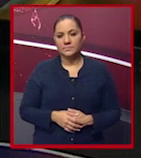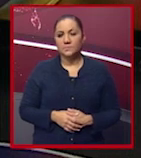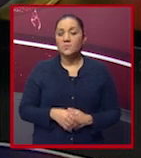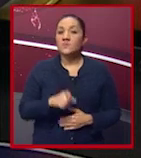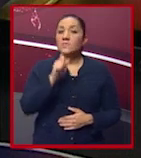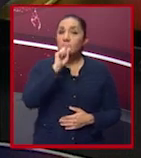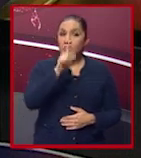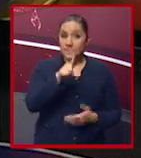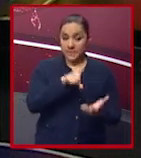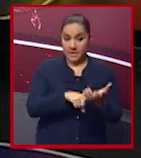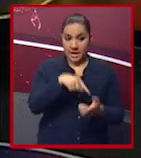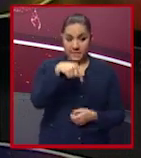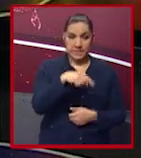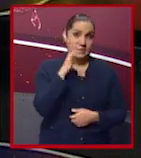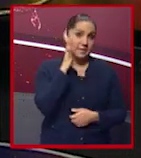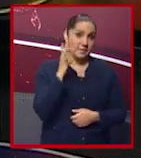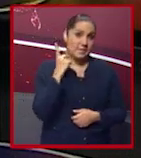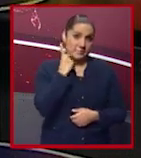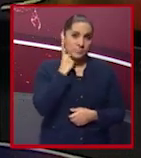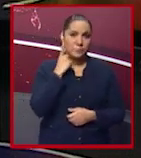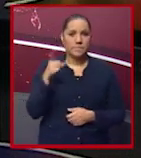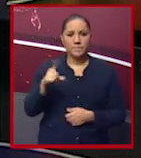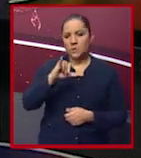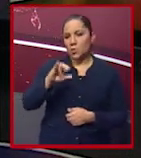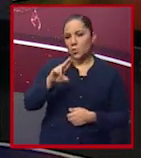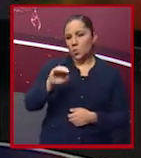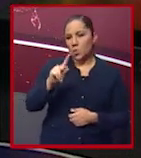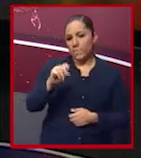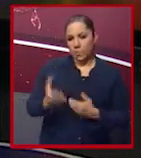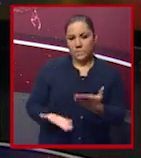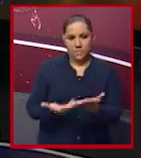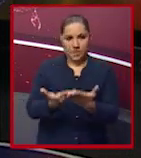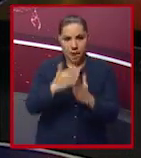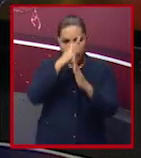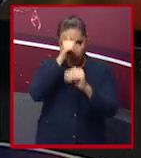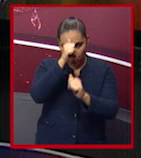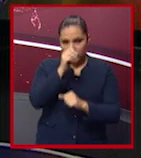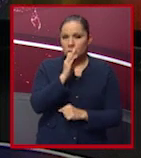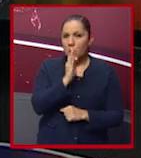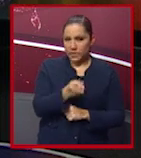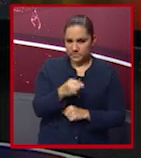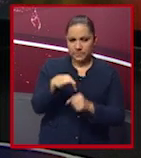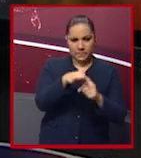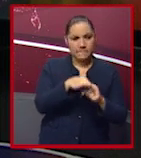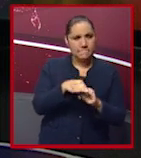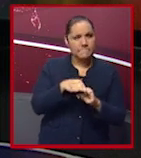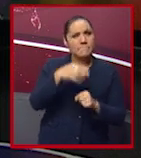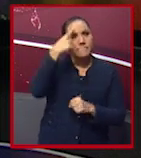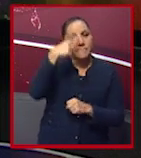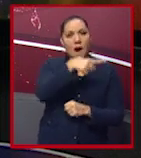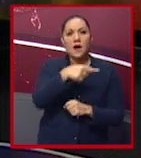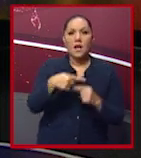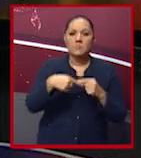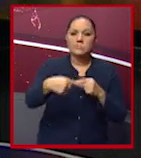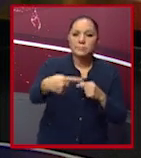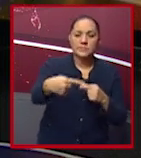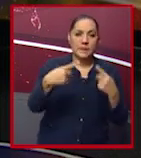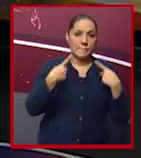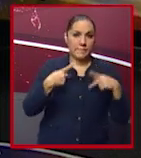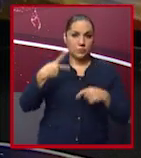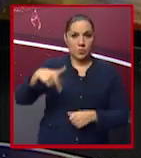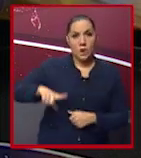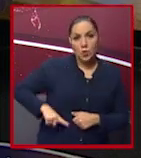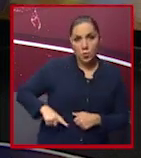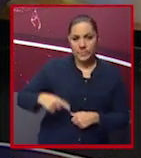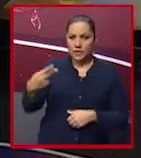También en la Cámara de Diputados se aprobó un acuerdo de la Junta de Coordinación Política sobre el calendario y formato de las comparecencias de los